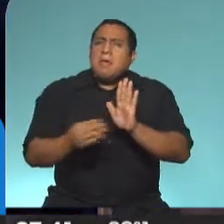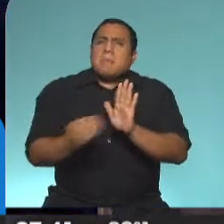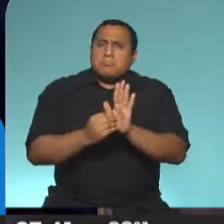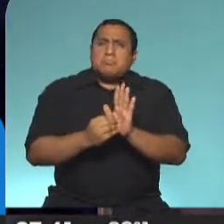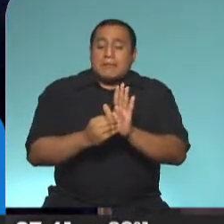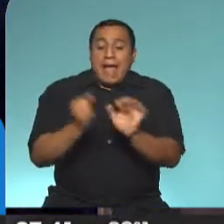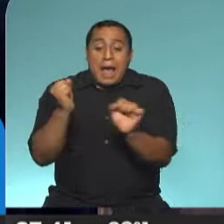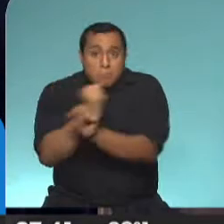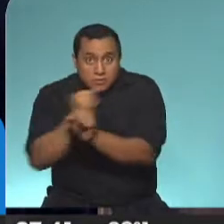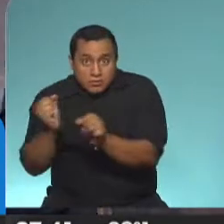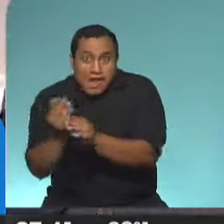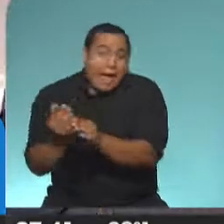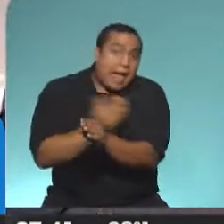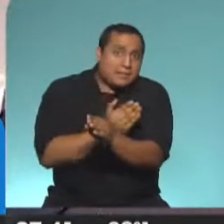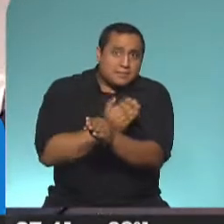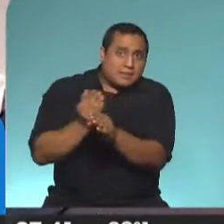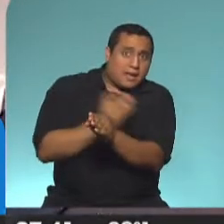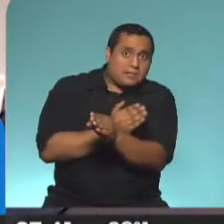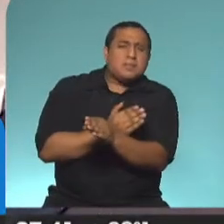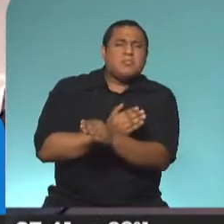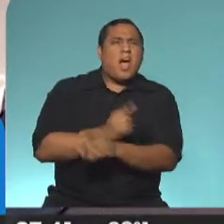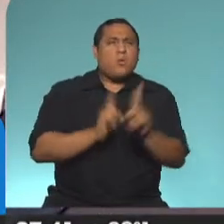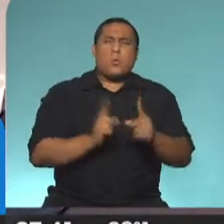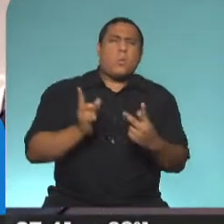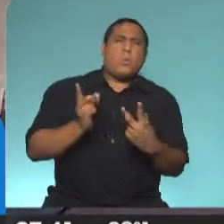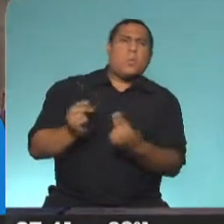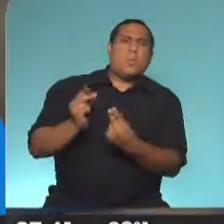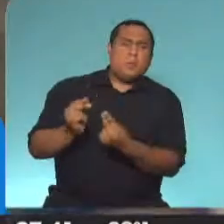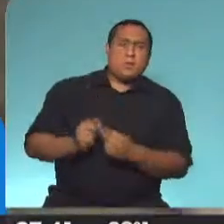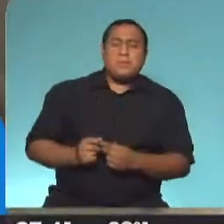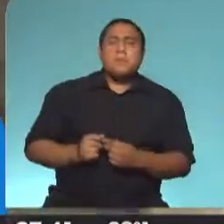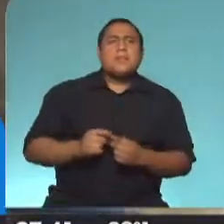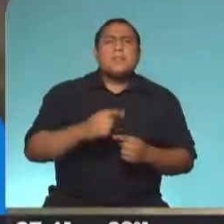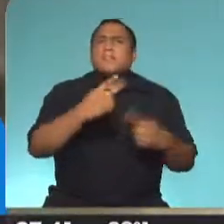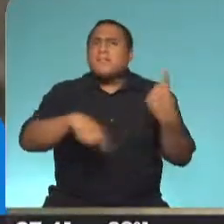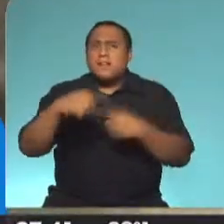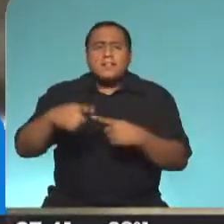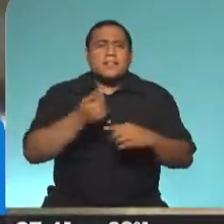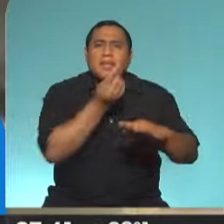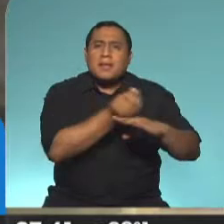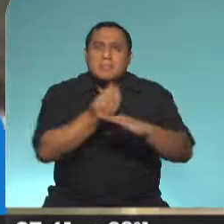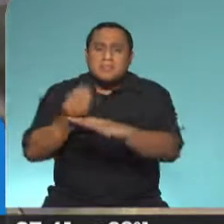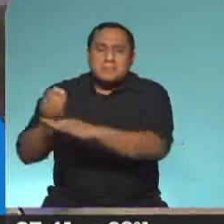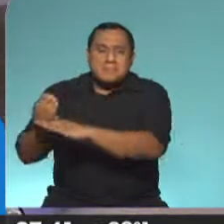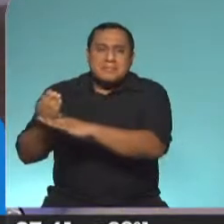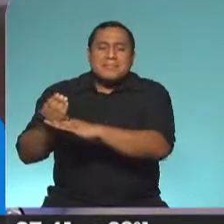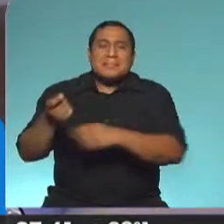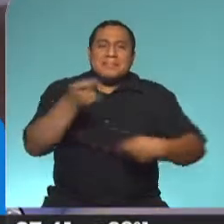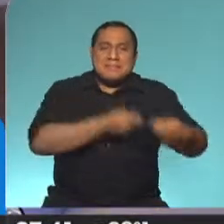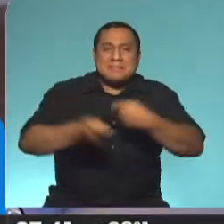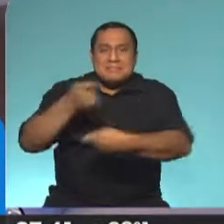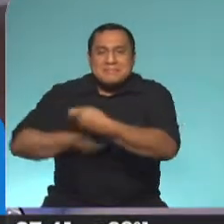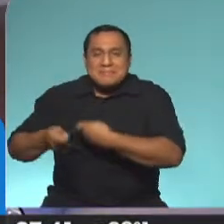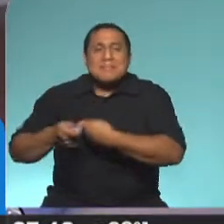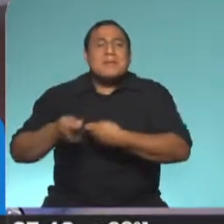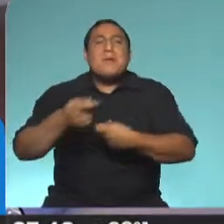su aprobación, había recibido el rechazo de las entidades representantes, de comerciantes y de